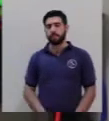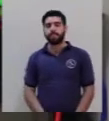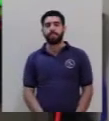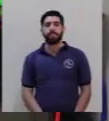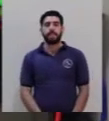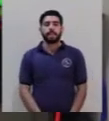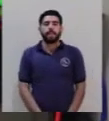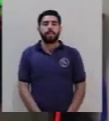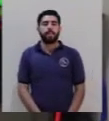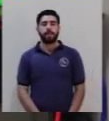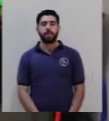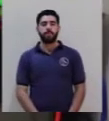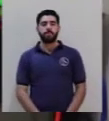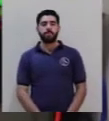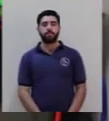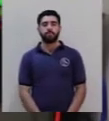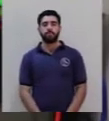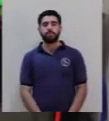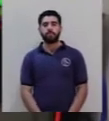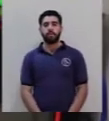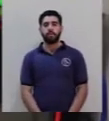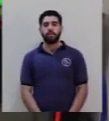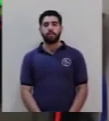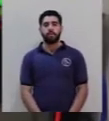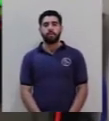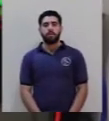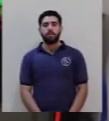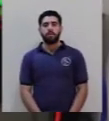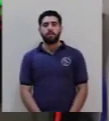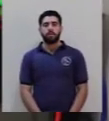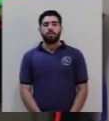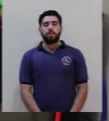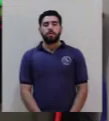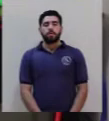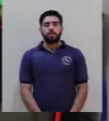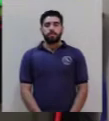Aquí usted ya tenía armadas sus botellitas.